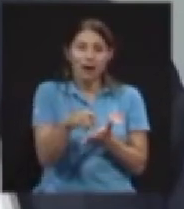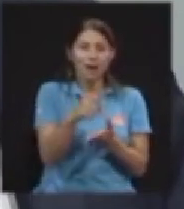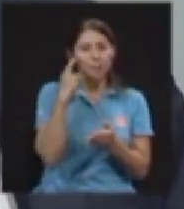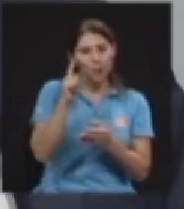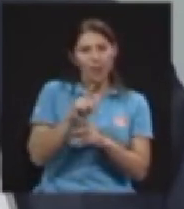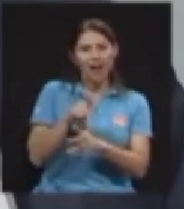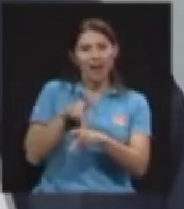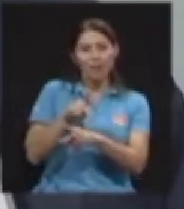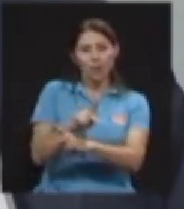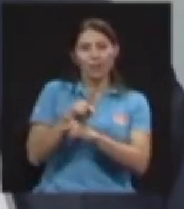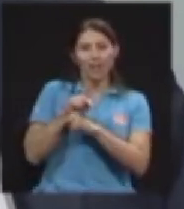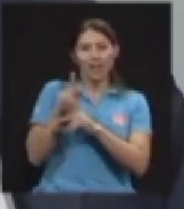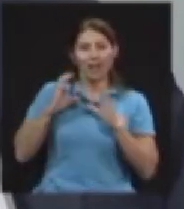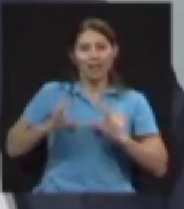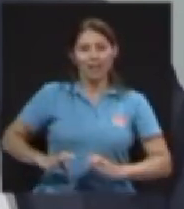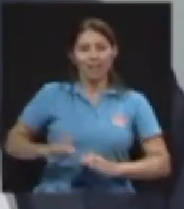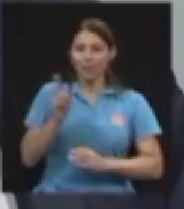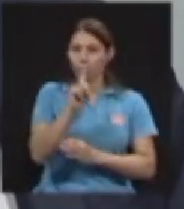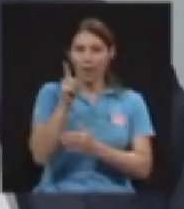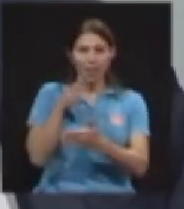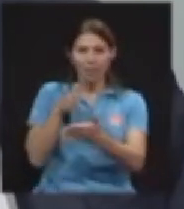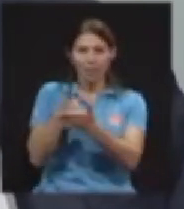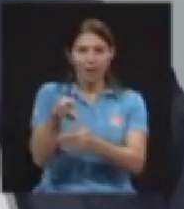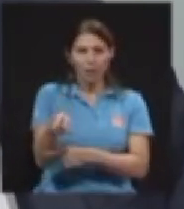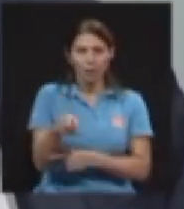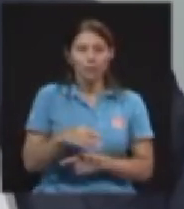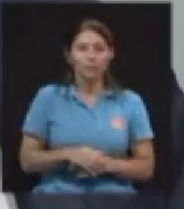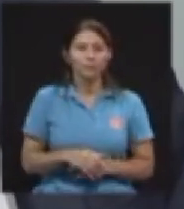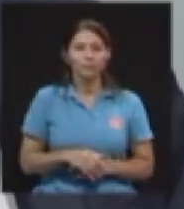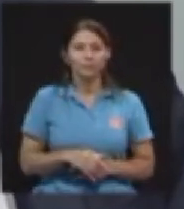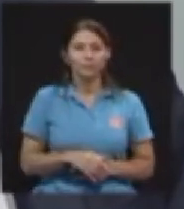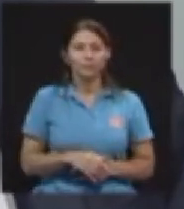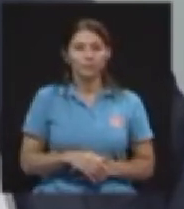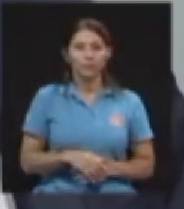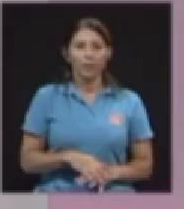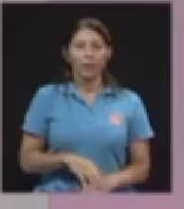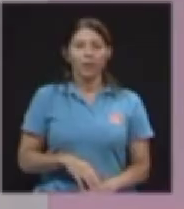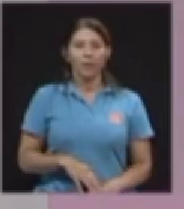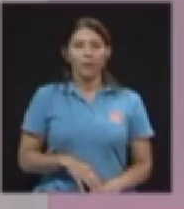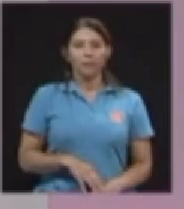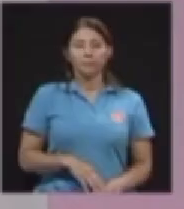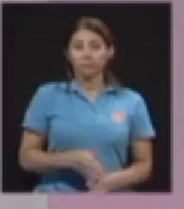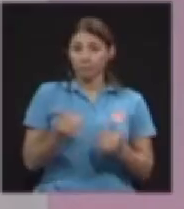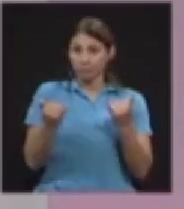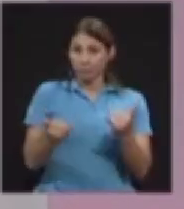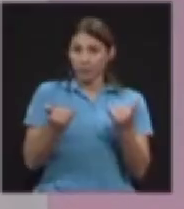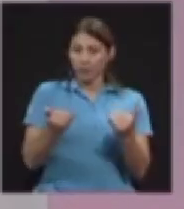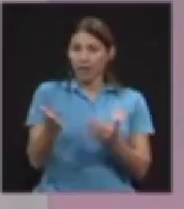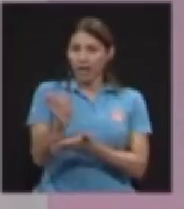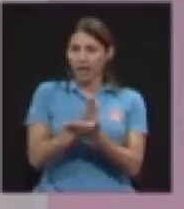no de dañarlo. Ahora, hay una cosa muy interesante